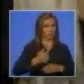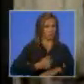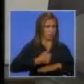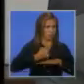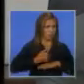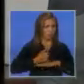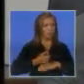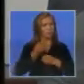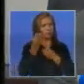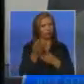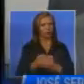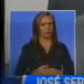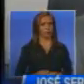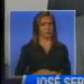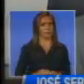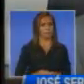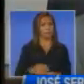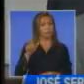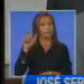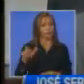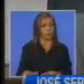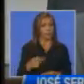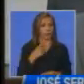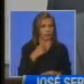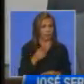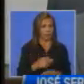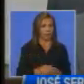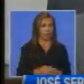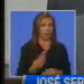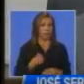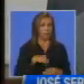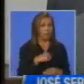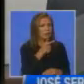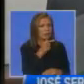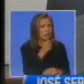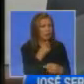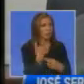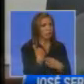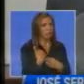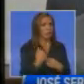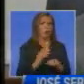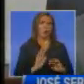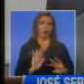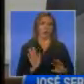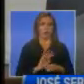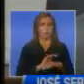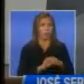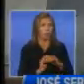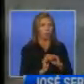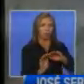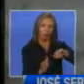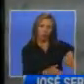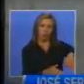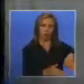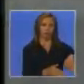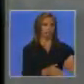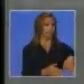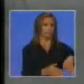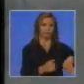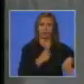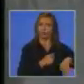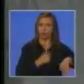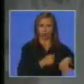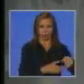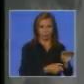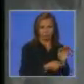del país. Nosotros no vamos a esconder ni a alcahuetear ninguna violación